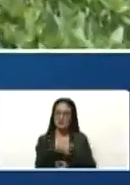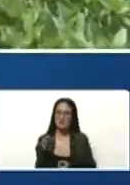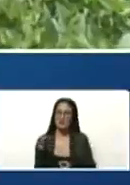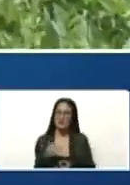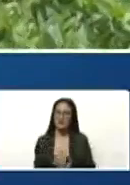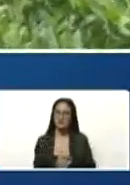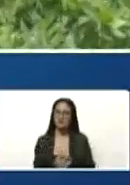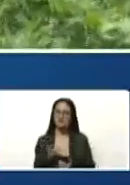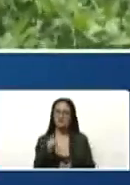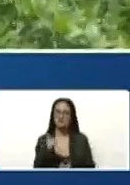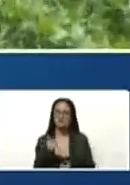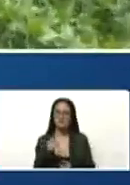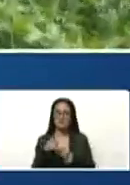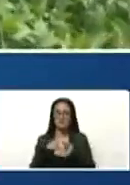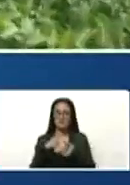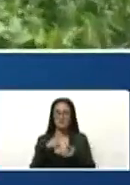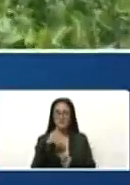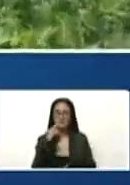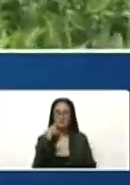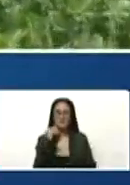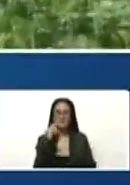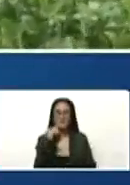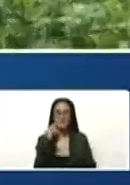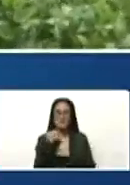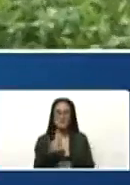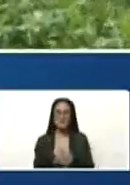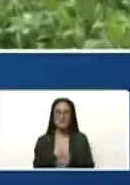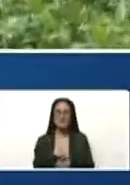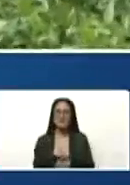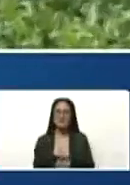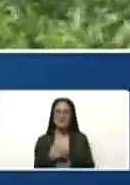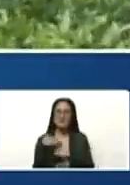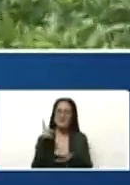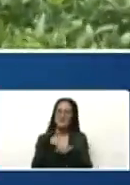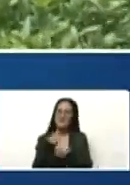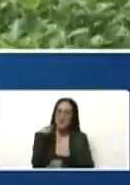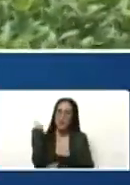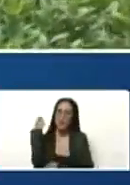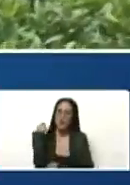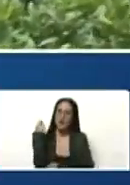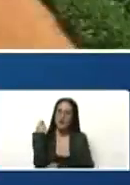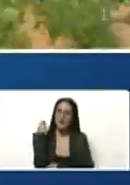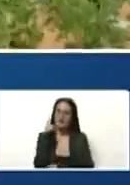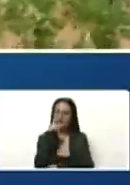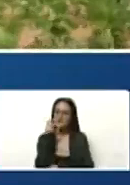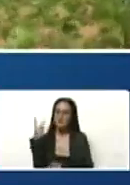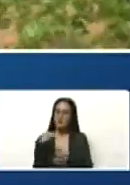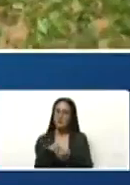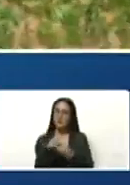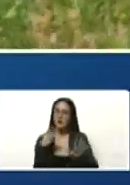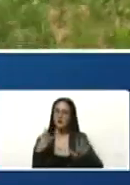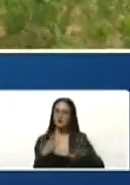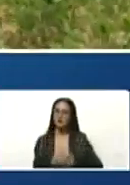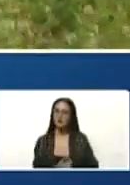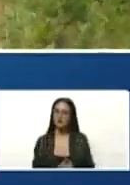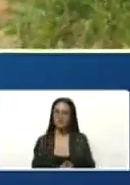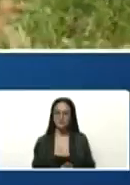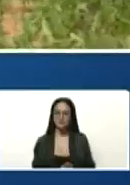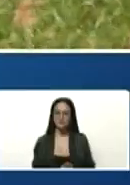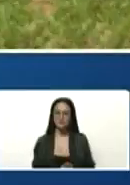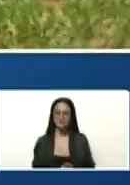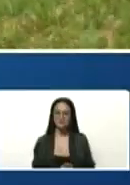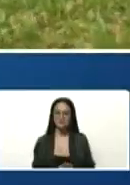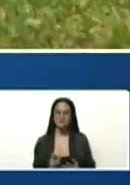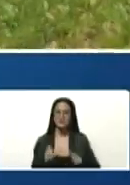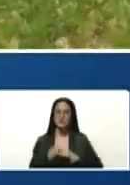varias experiencias que puedo contarle, porque yo llegué al Guárico en el 2008. Uh-huh. Vine